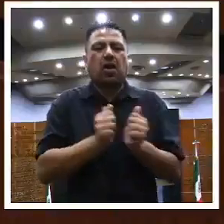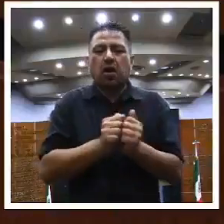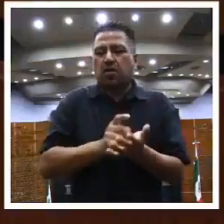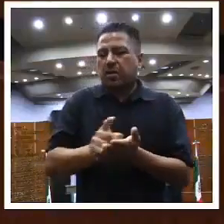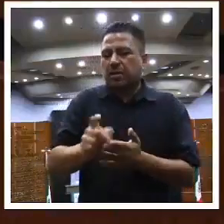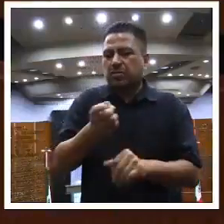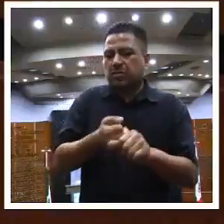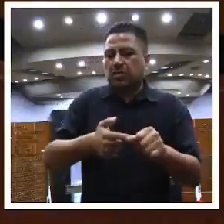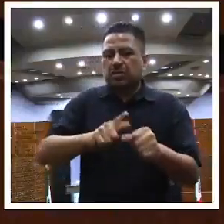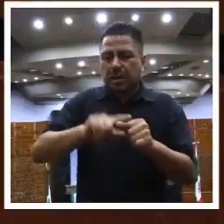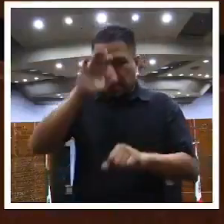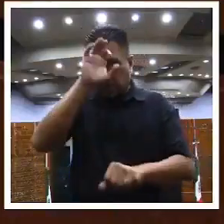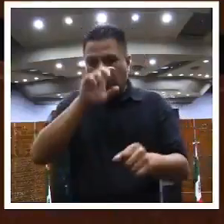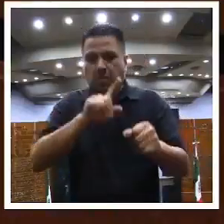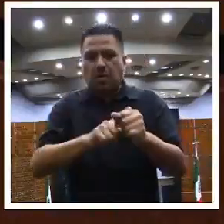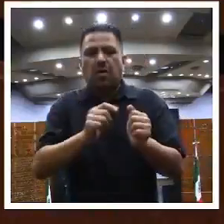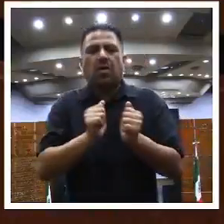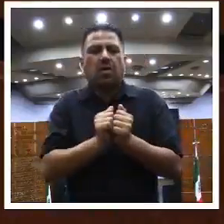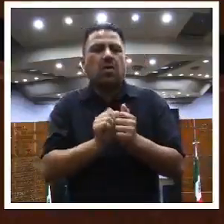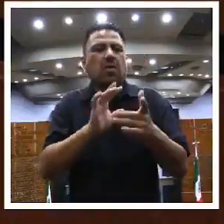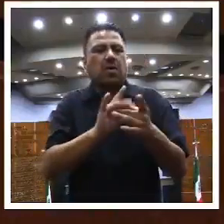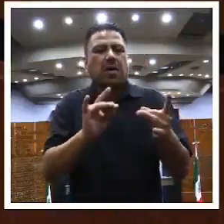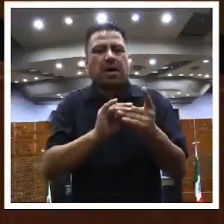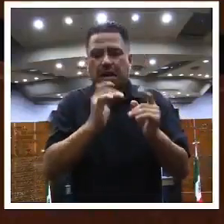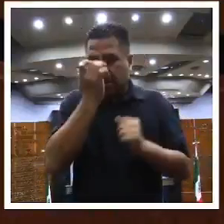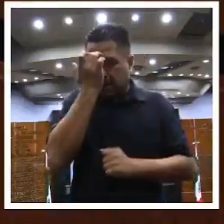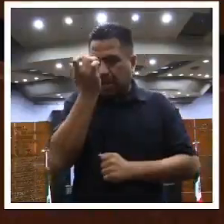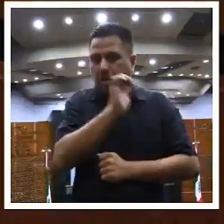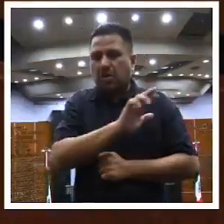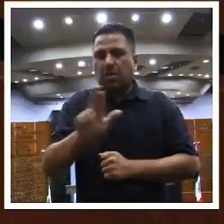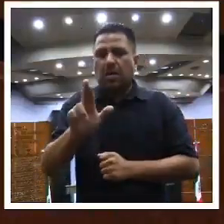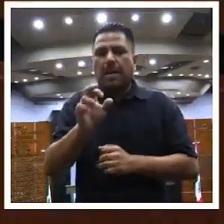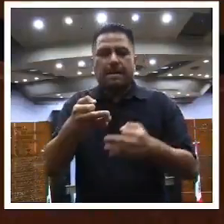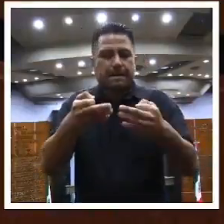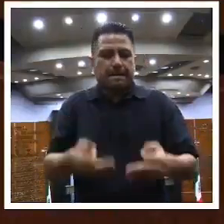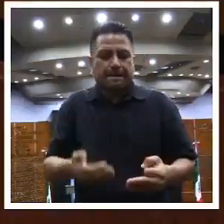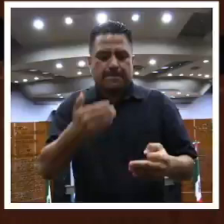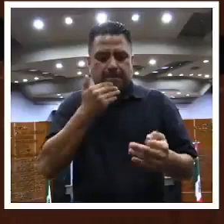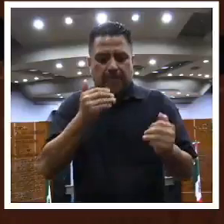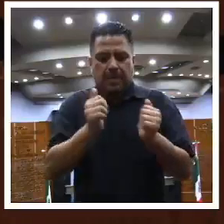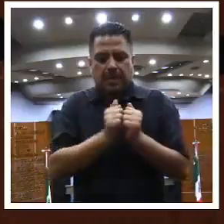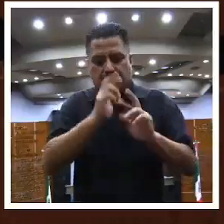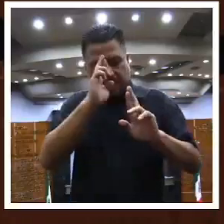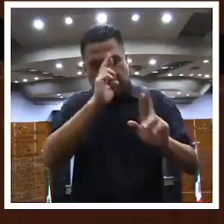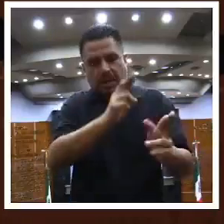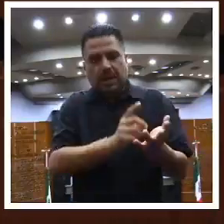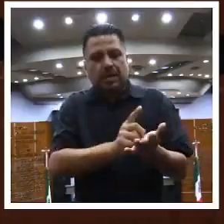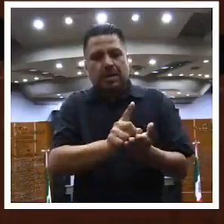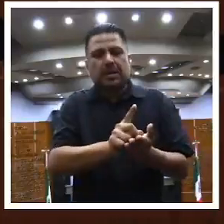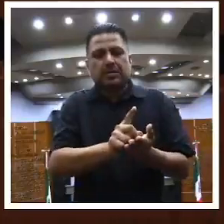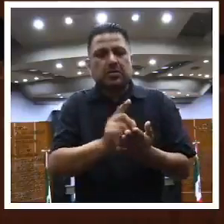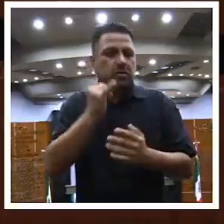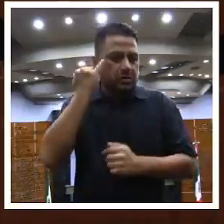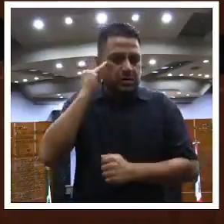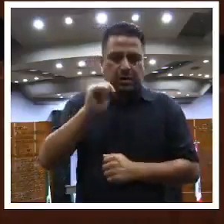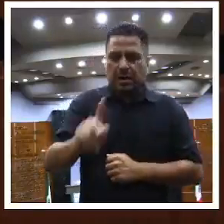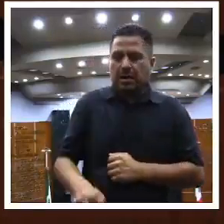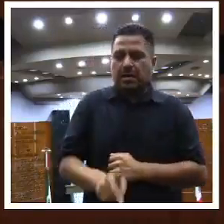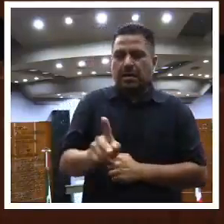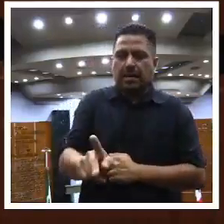sociales y culturales que en los relativos al reconocimiento efectivo y el respeto de los derechos de los pueblos